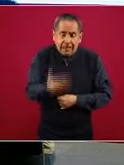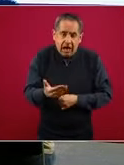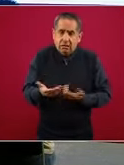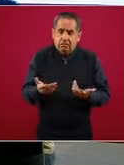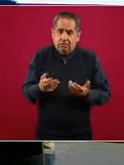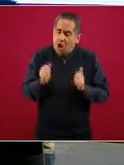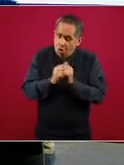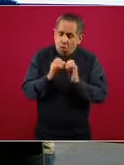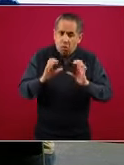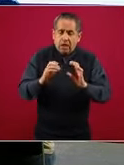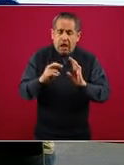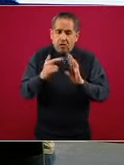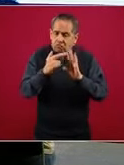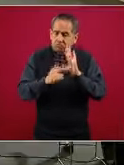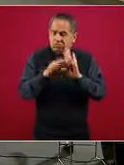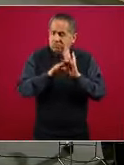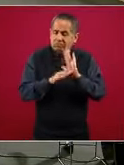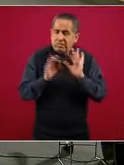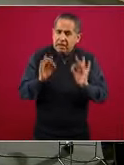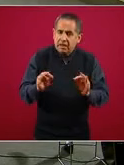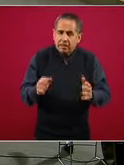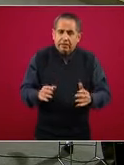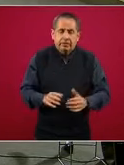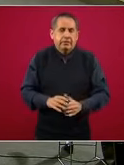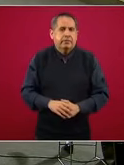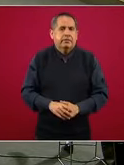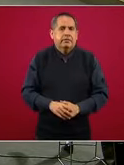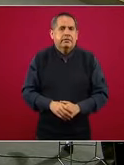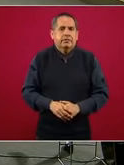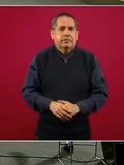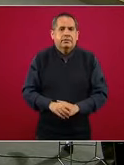criterios técnicos. La siguiente.